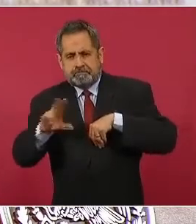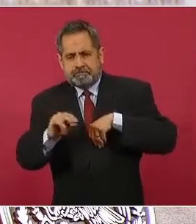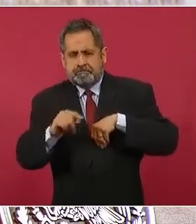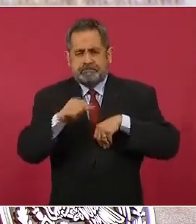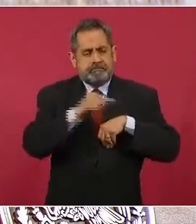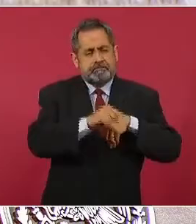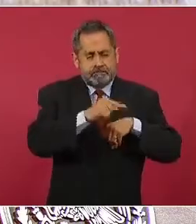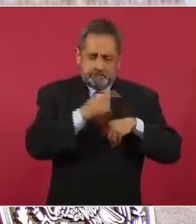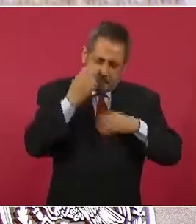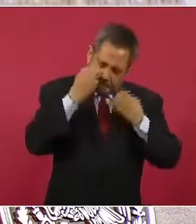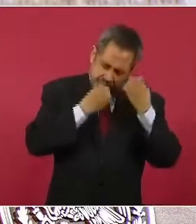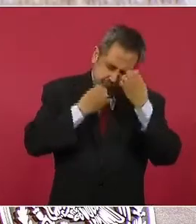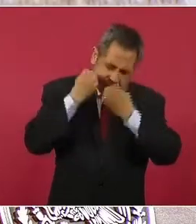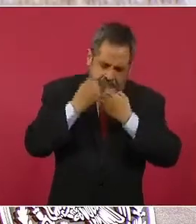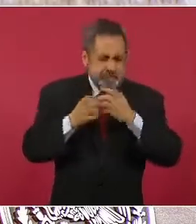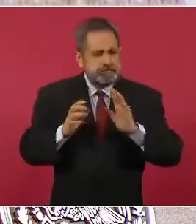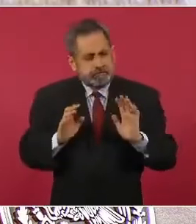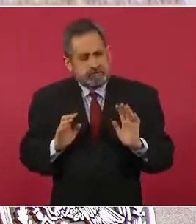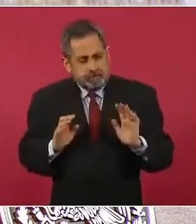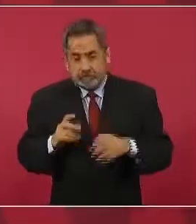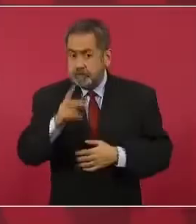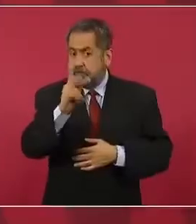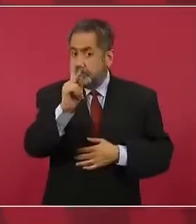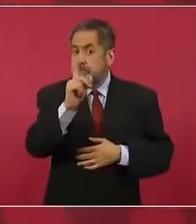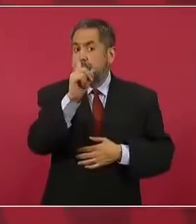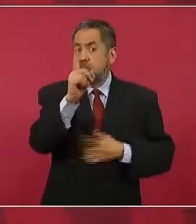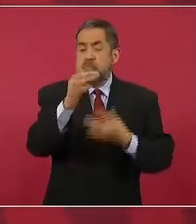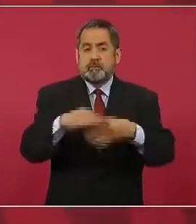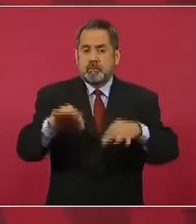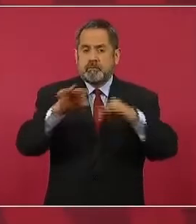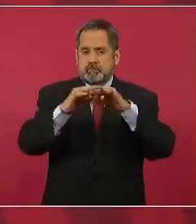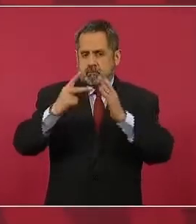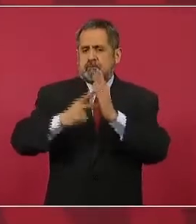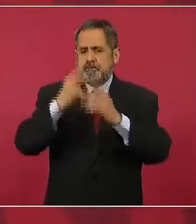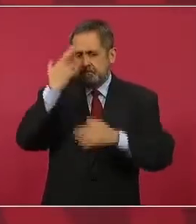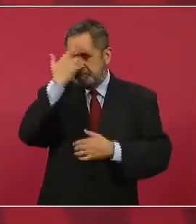no gubernamentales que ayudan bastante de corazón